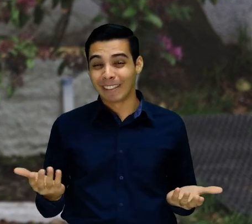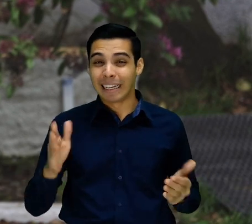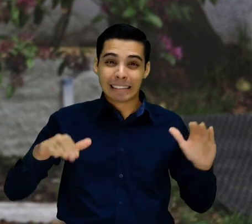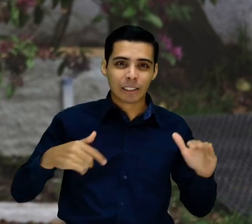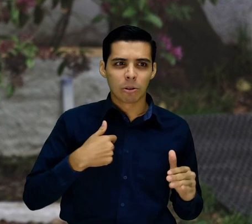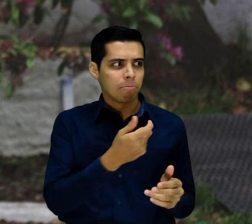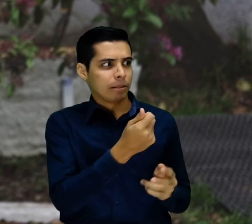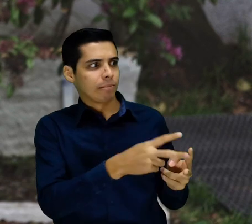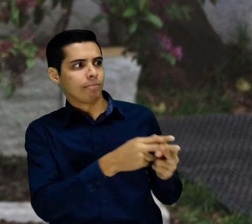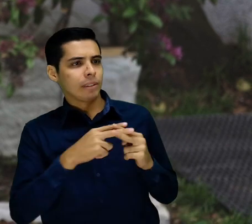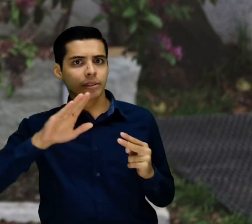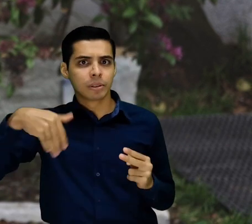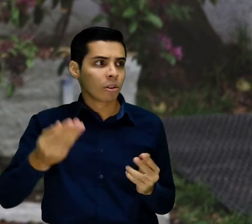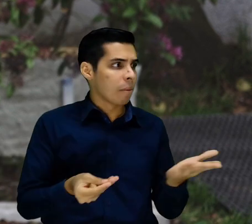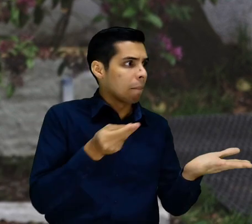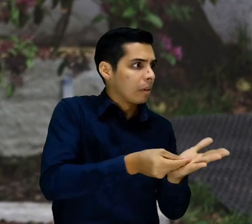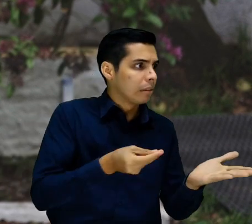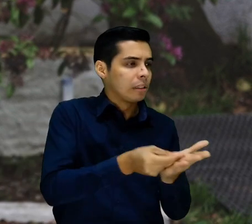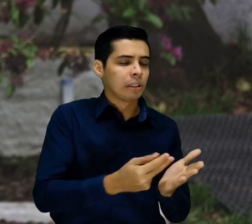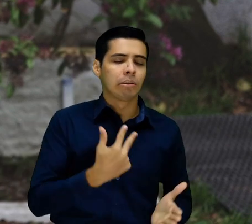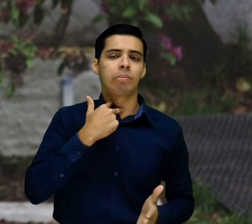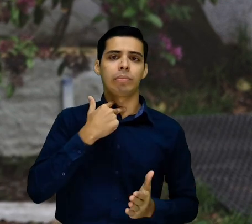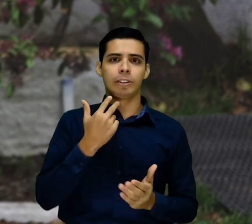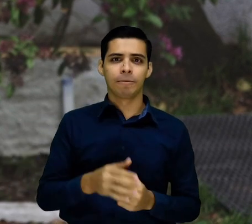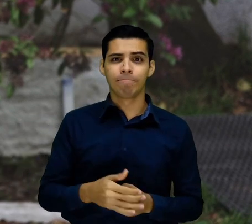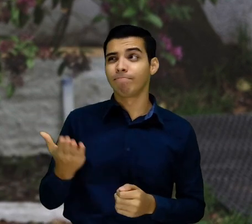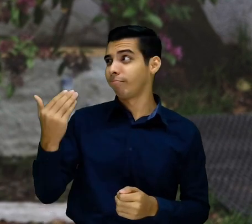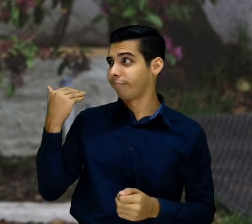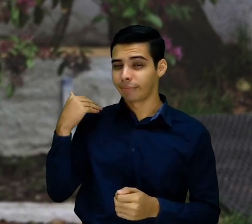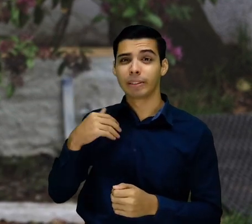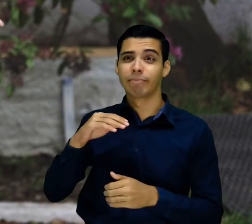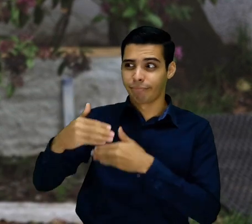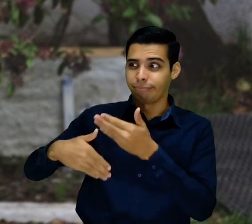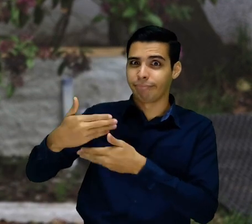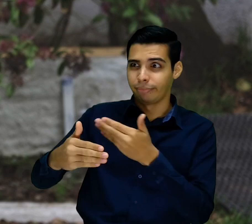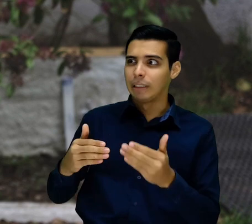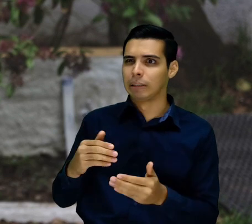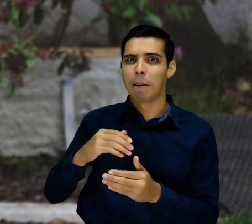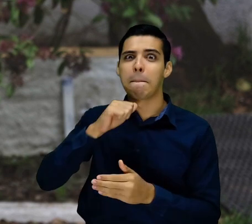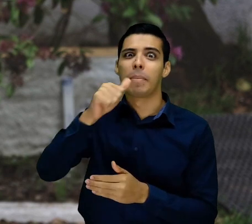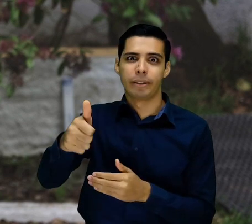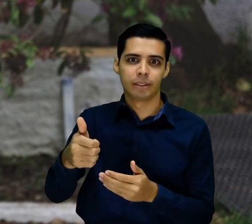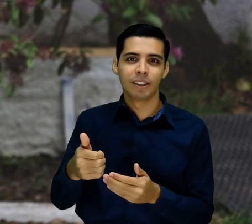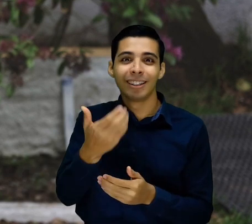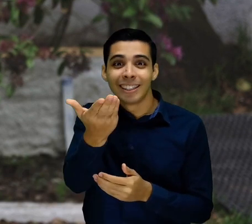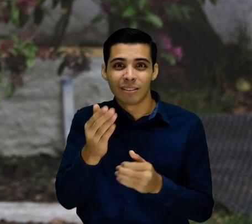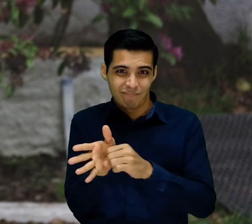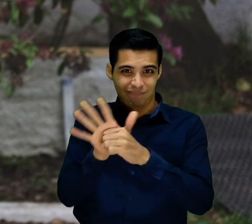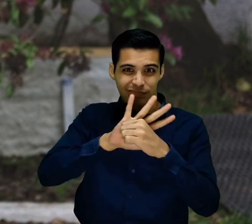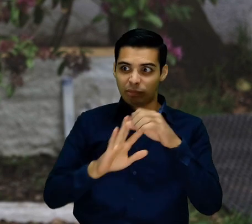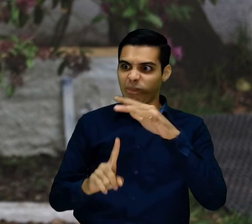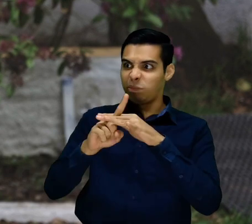se ha evidenciado en los últimos años, sobre todo desde que comenzó la pandemia. A través de este tiempo, muchas empresas,